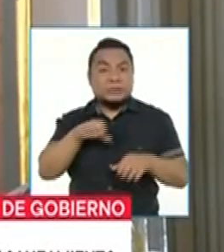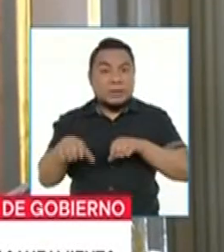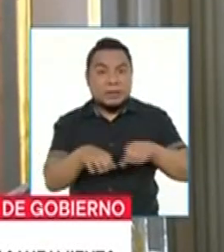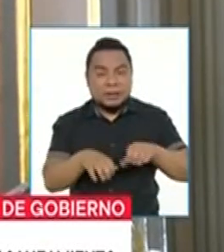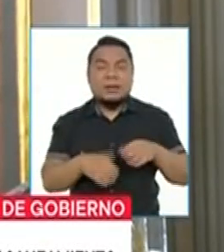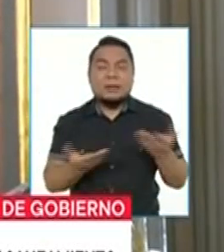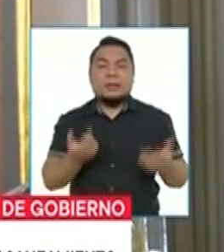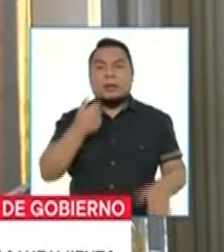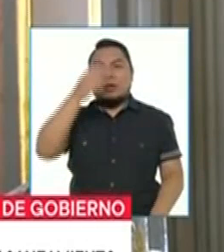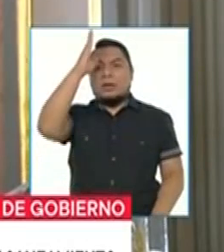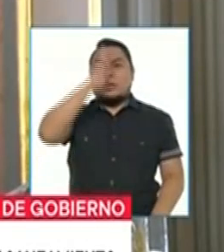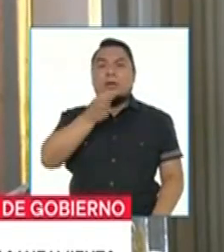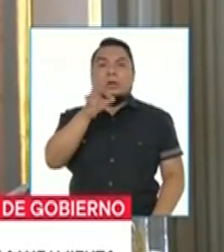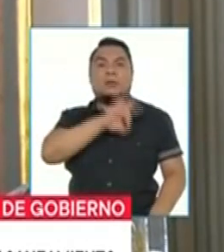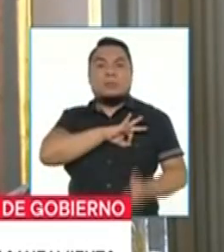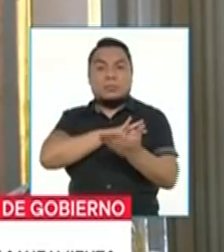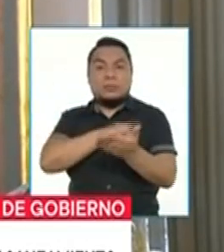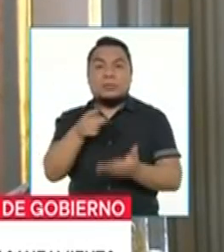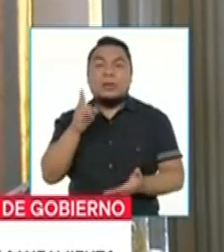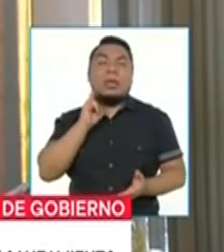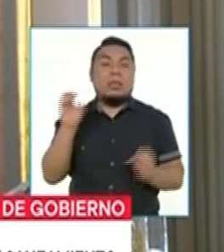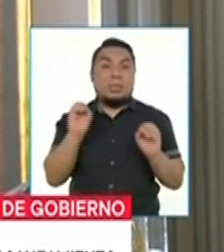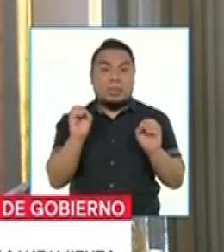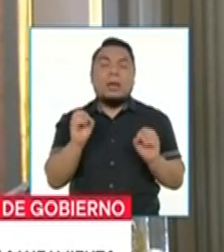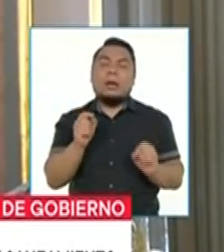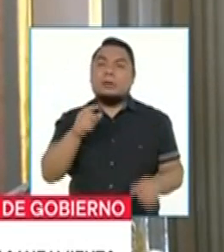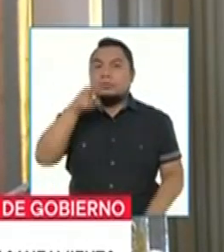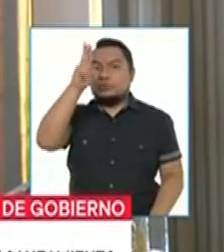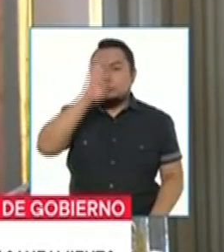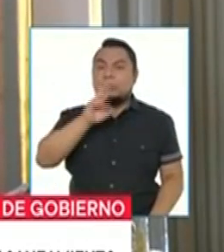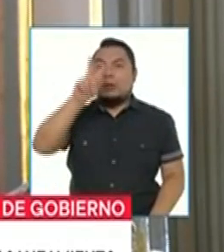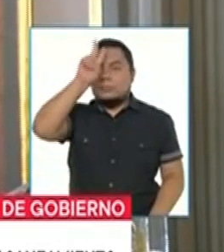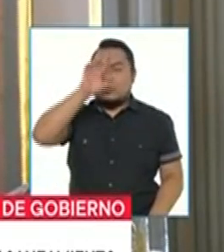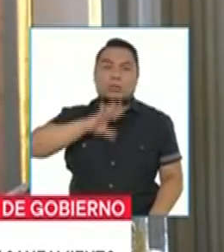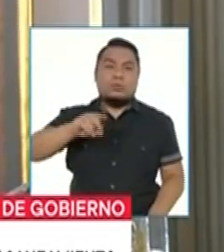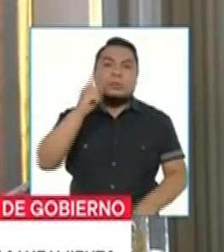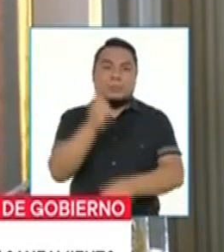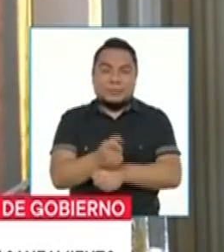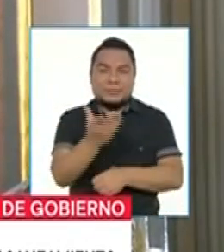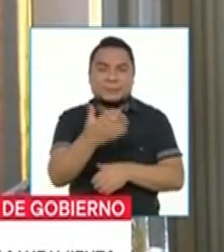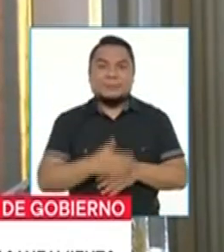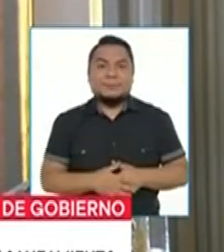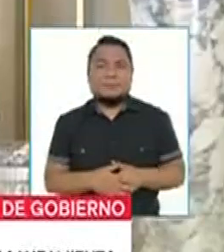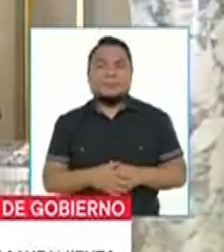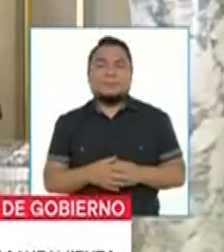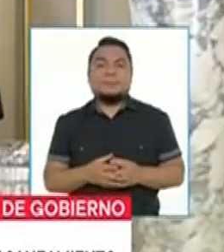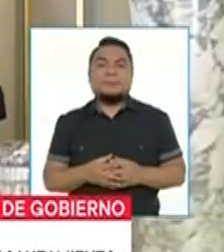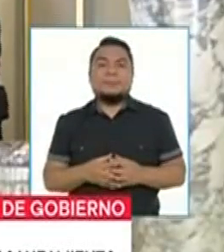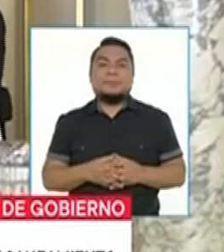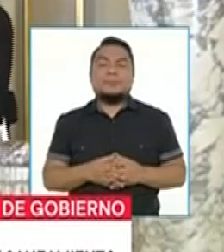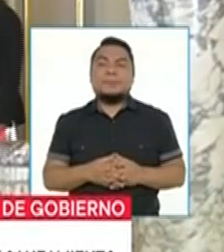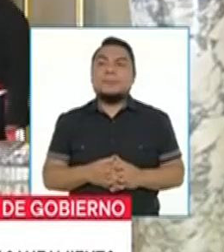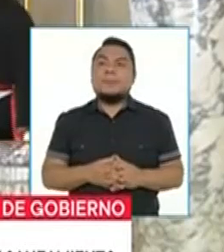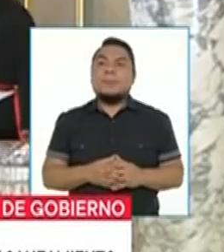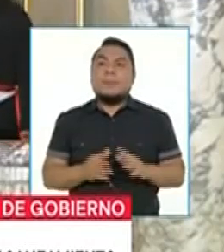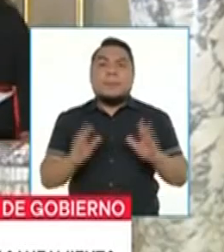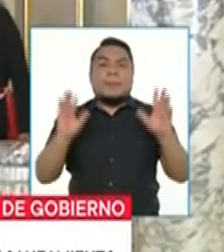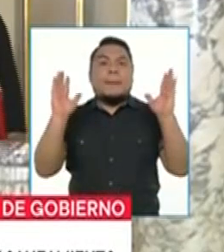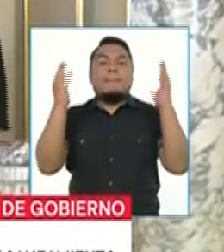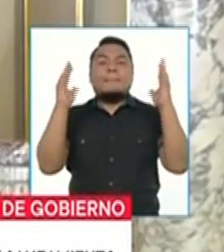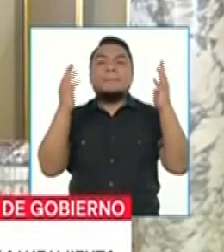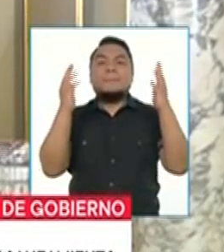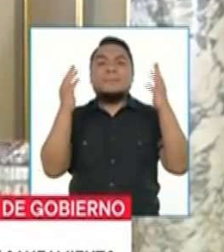del Congreso. ¿Cómo, si es posible, usted que ha sido premier, plantear una agenda meridianamente